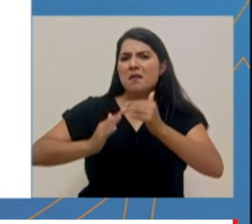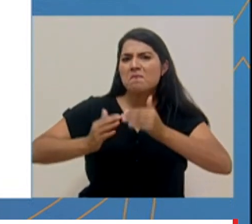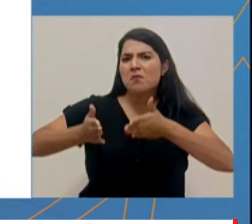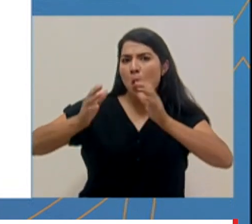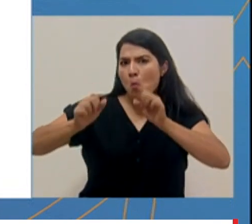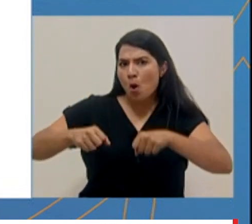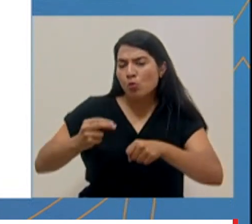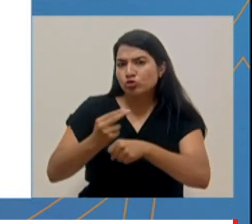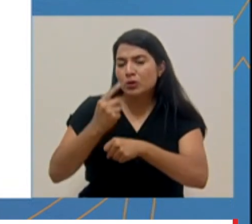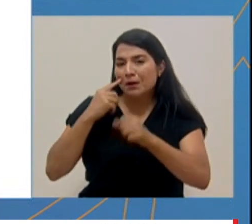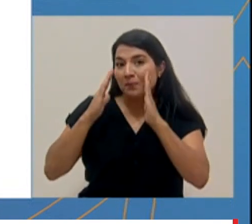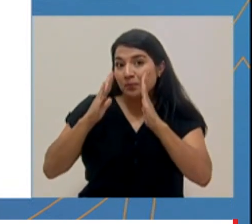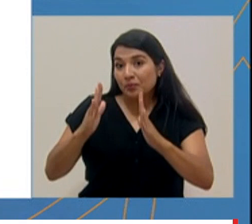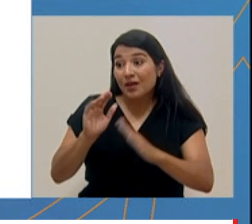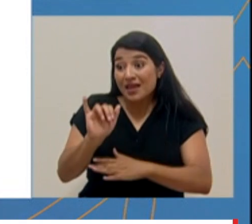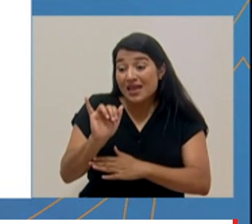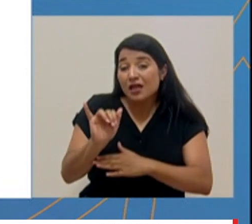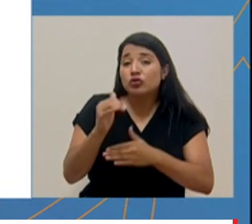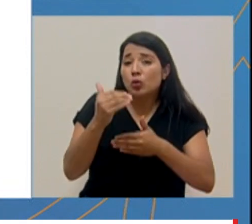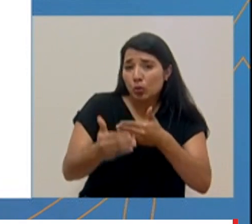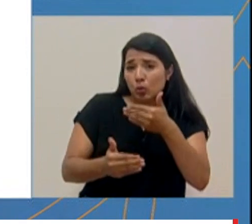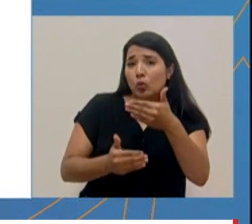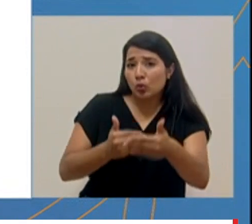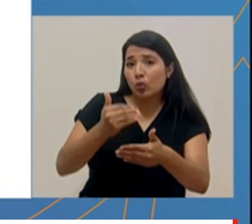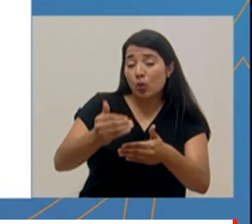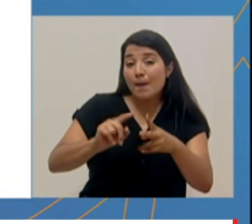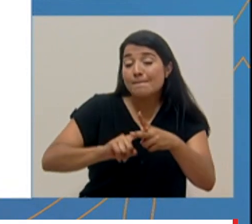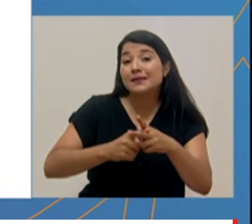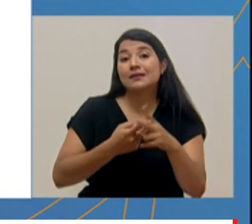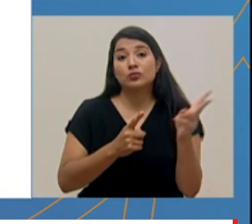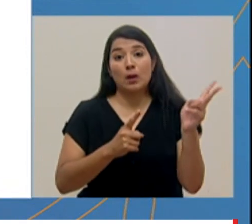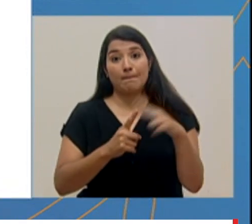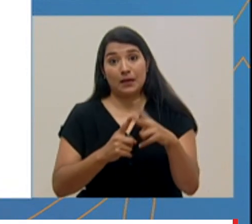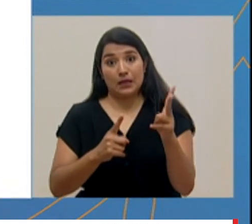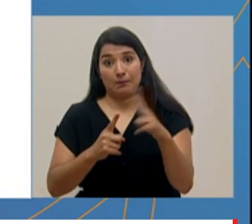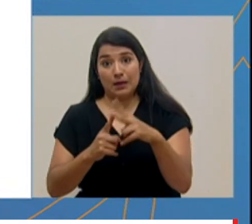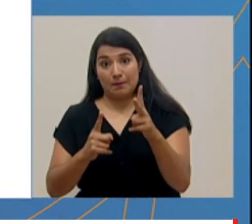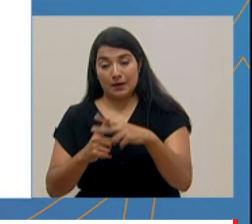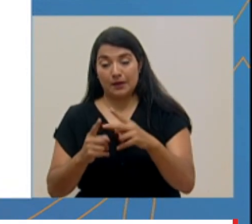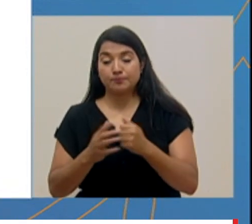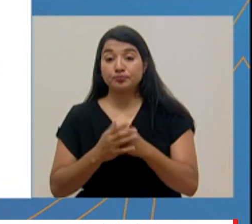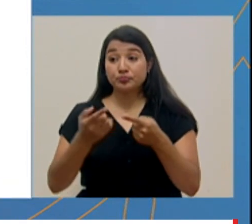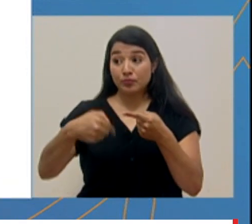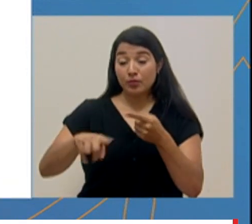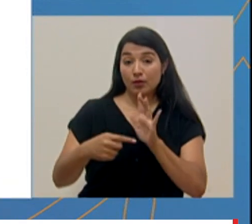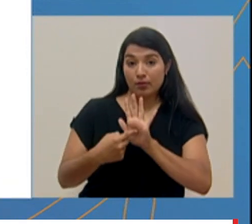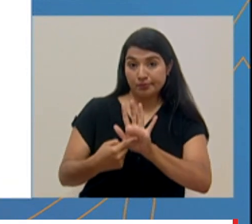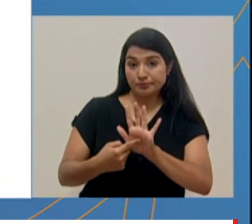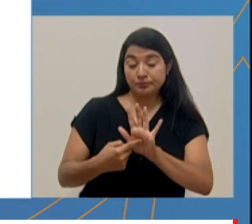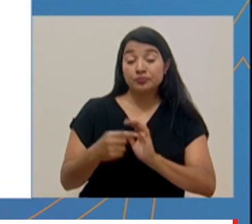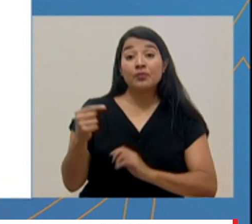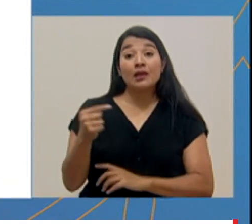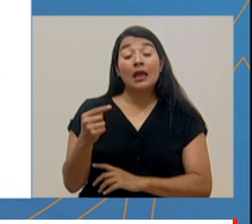tenido que ir materializando. Vamos a la siguiente filmina. Aquí tenemos una